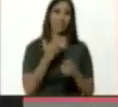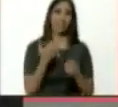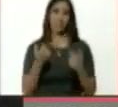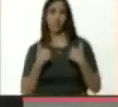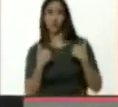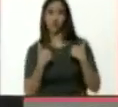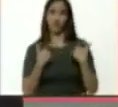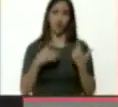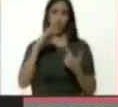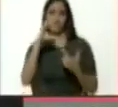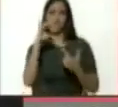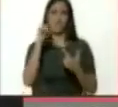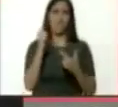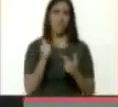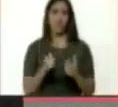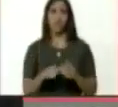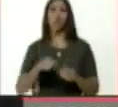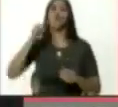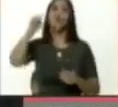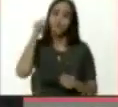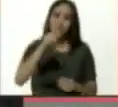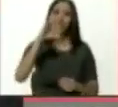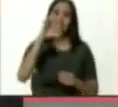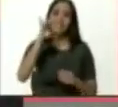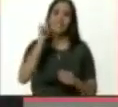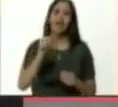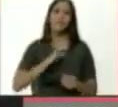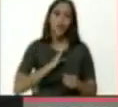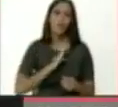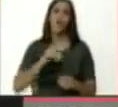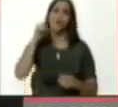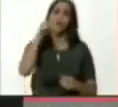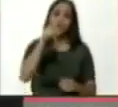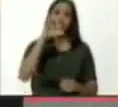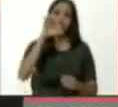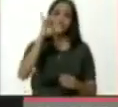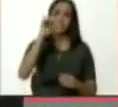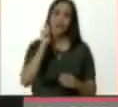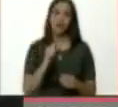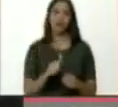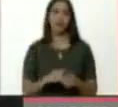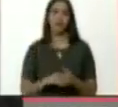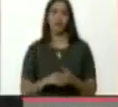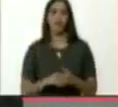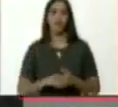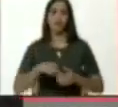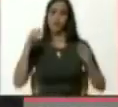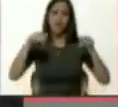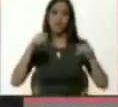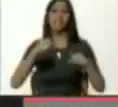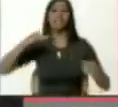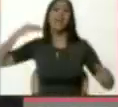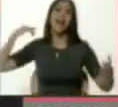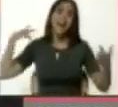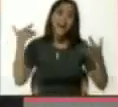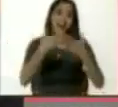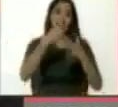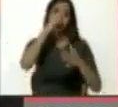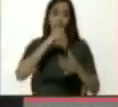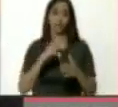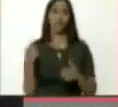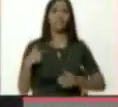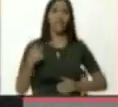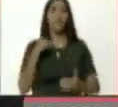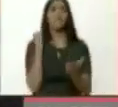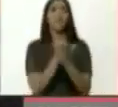soy un agente de la CIA, que aquello, usted es un agente de la CIA, señor. Claro. Usted es un agente de la CIA, pero modorita de años. Y tenemos